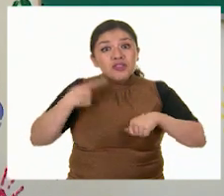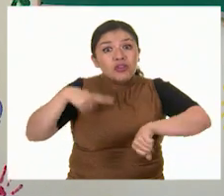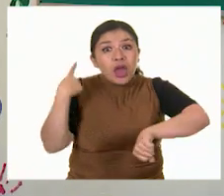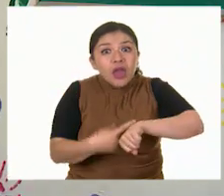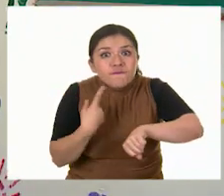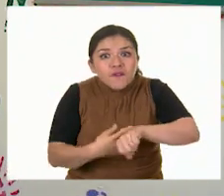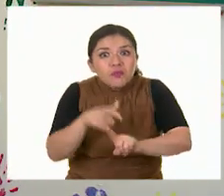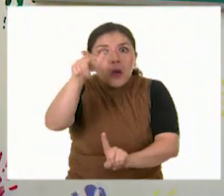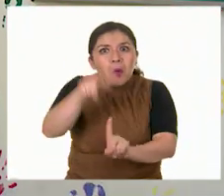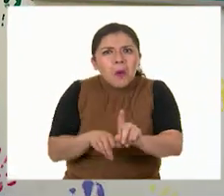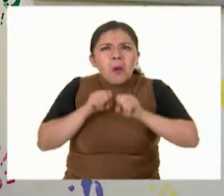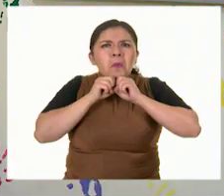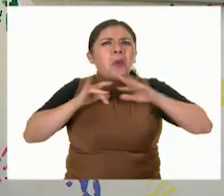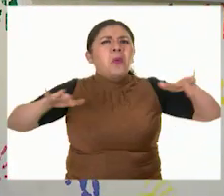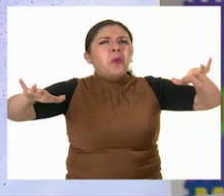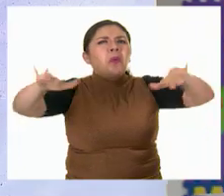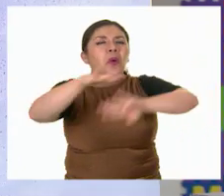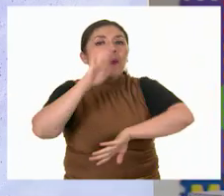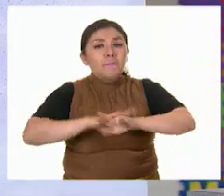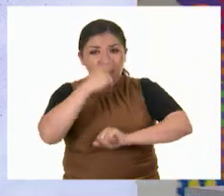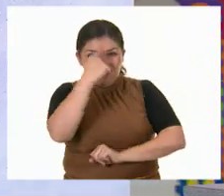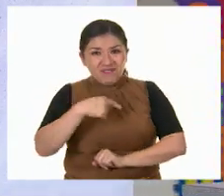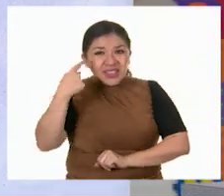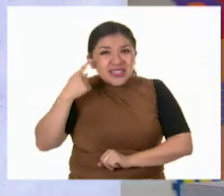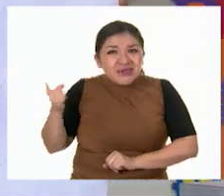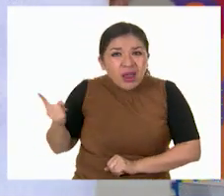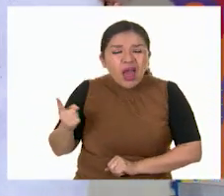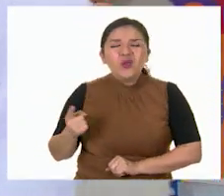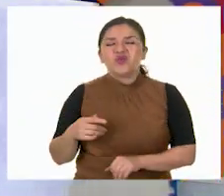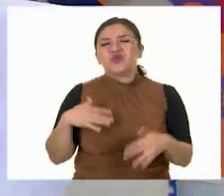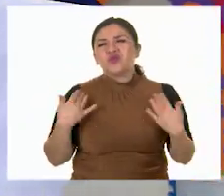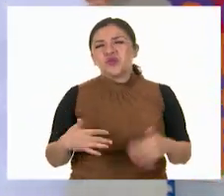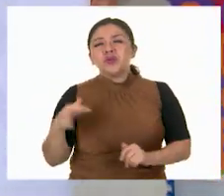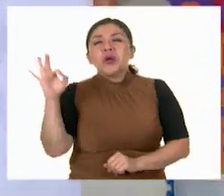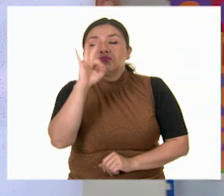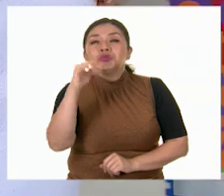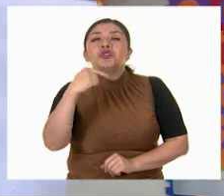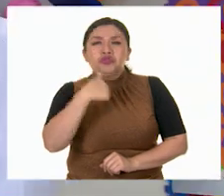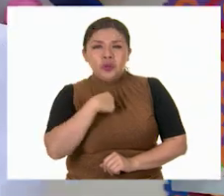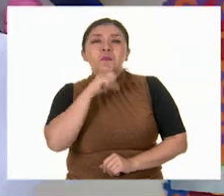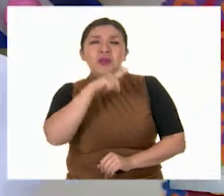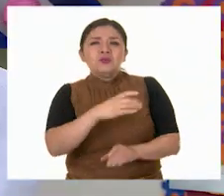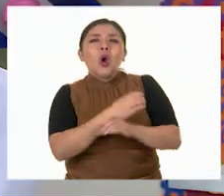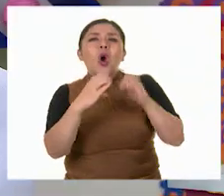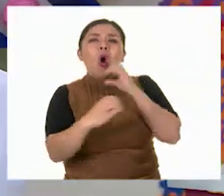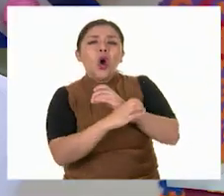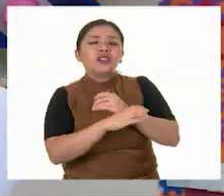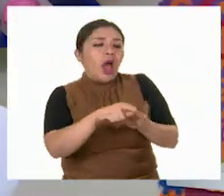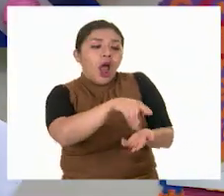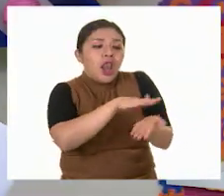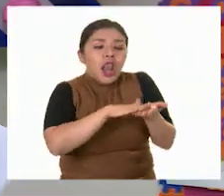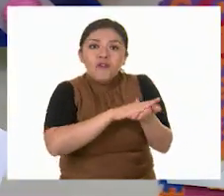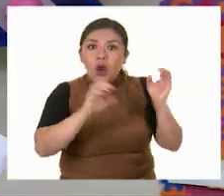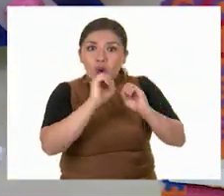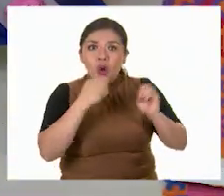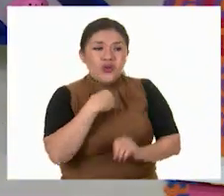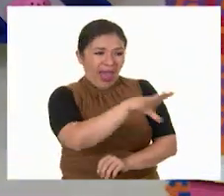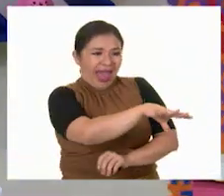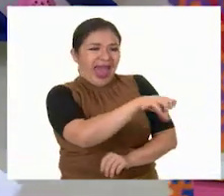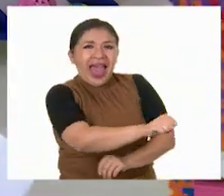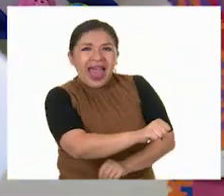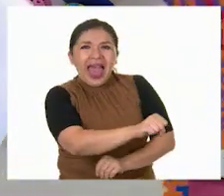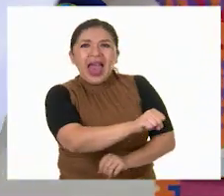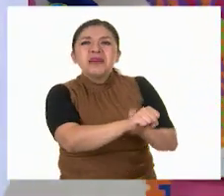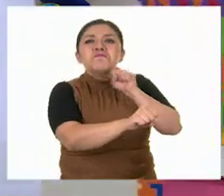cómo se esparció todo esto. Y entonces, si yo agarro el mismo objeto sin lavarlo, me lleno la mano de